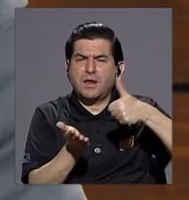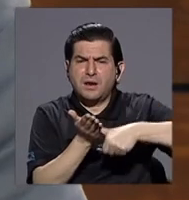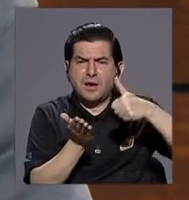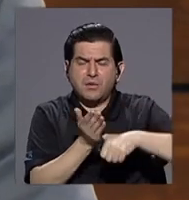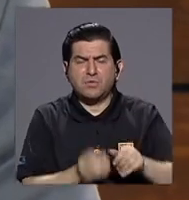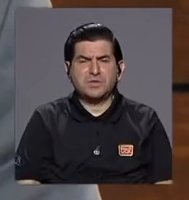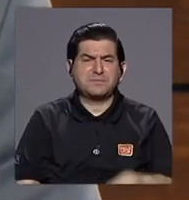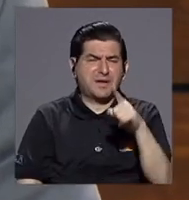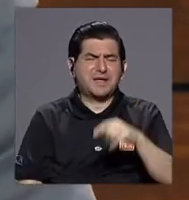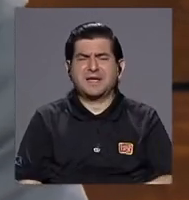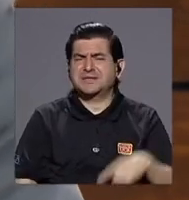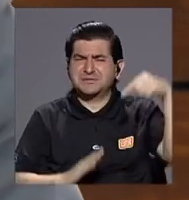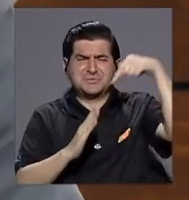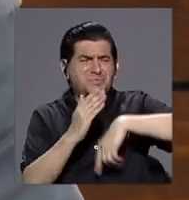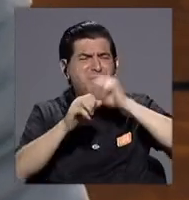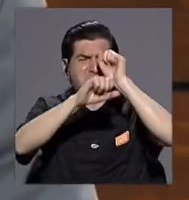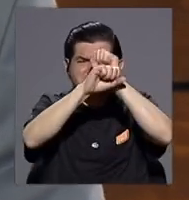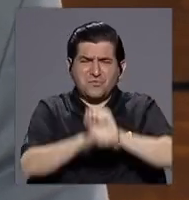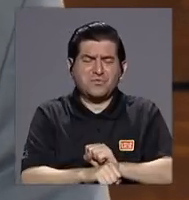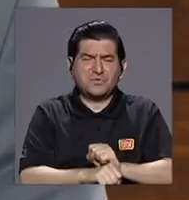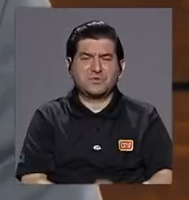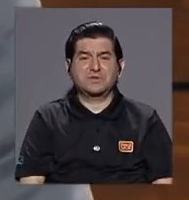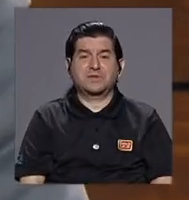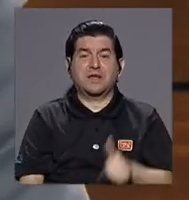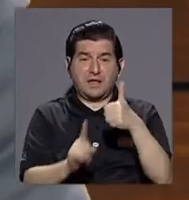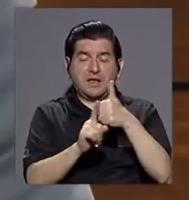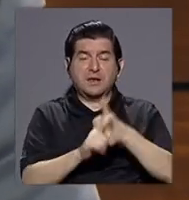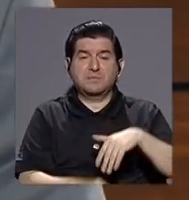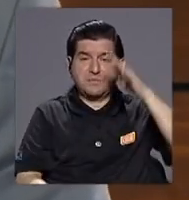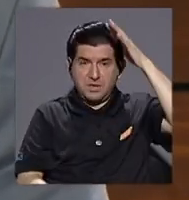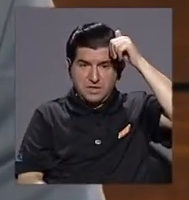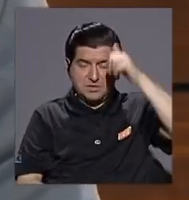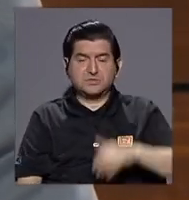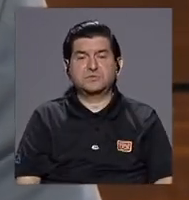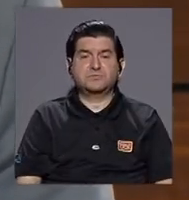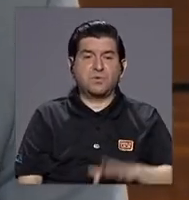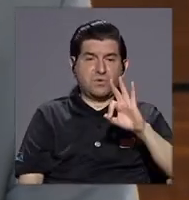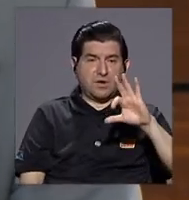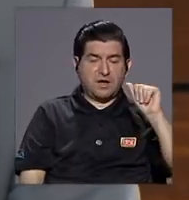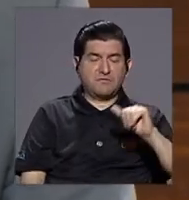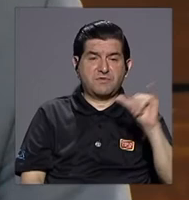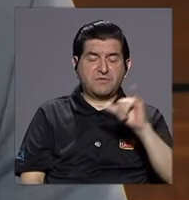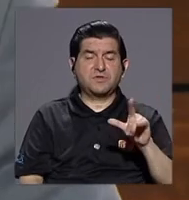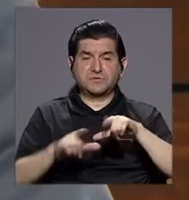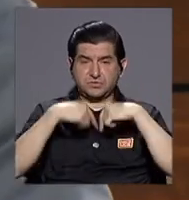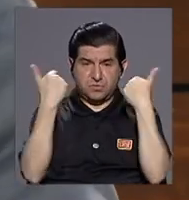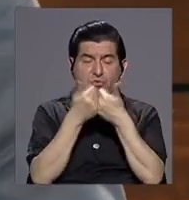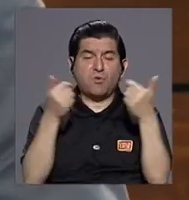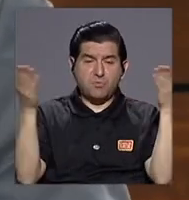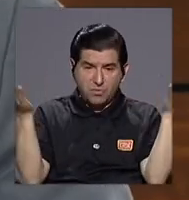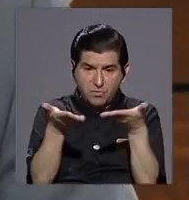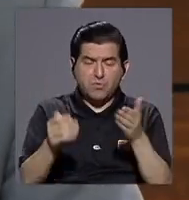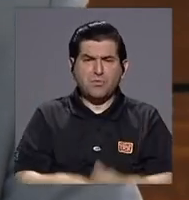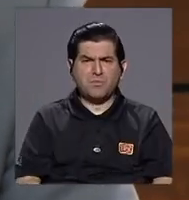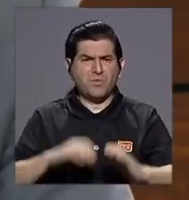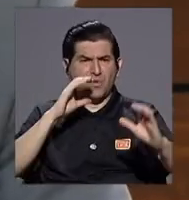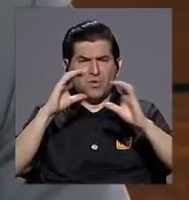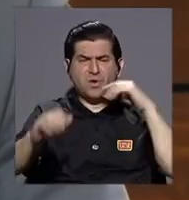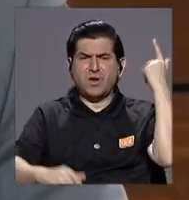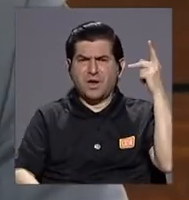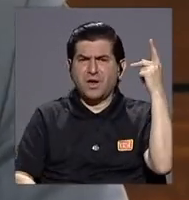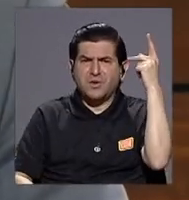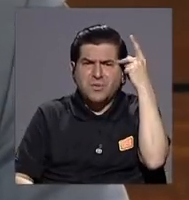son ultraconservadores. Y vea que el propio Carlos recibe a Fabricio como si fuera de una fracción. Bueno, eso es un mensaje en comunicación